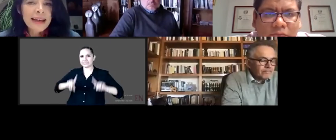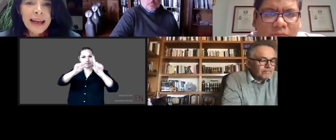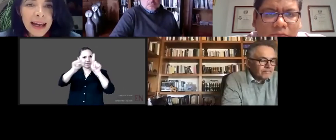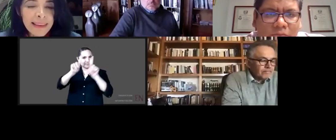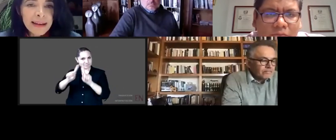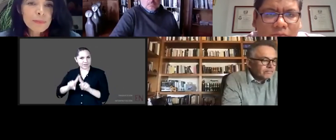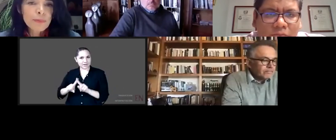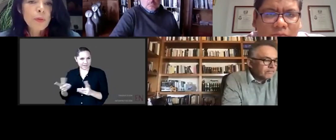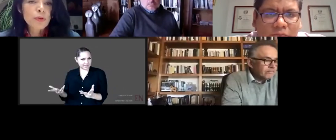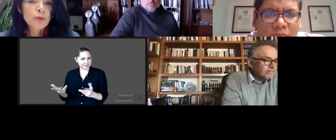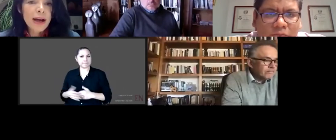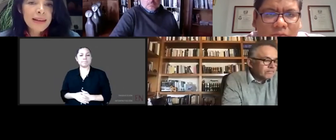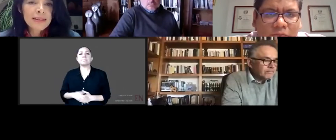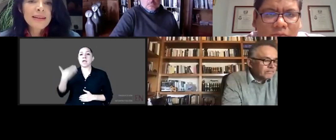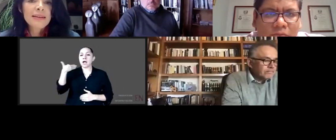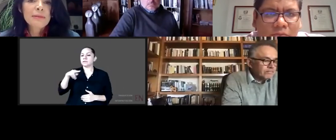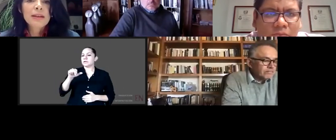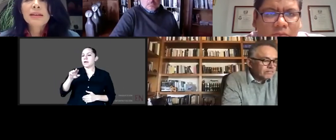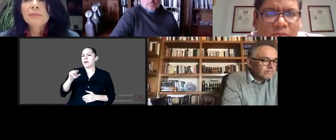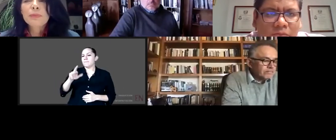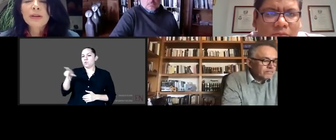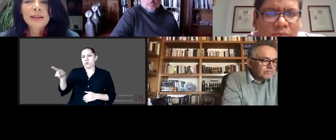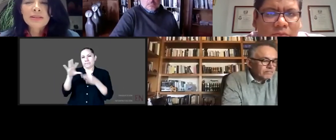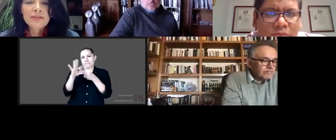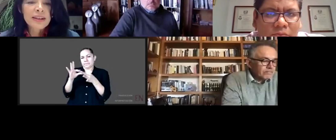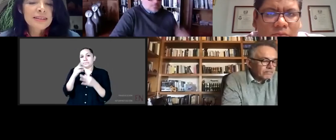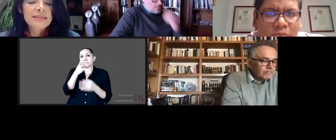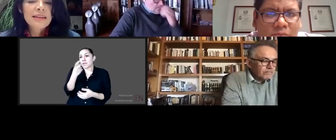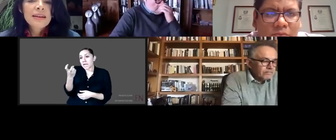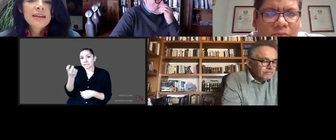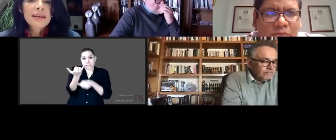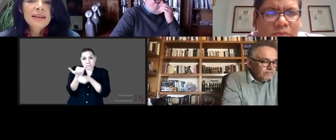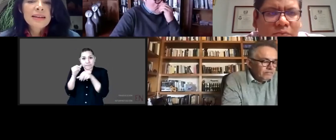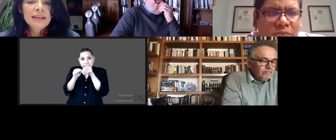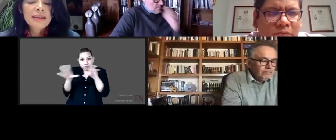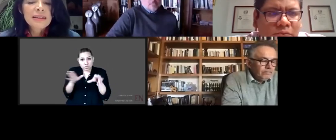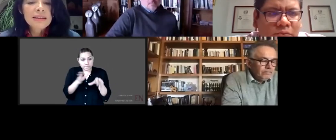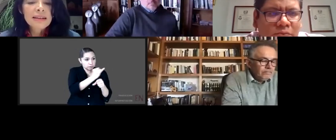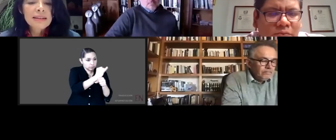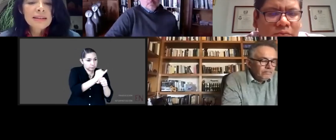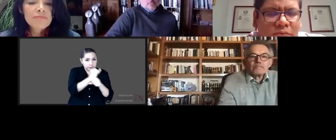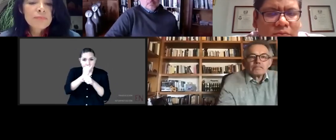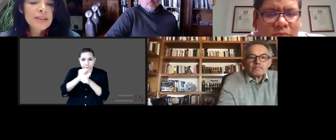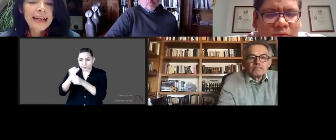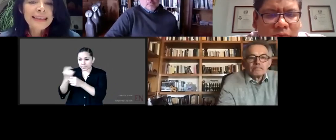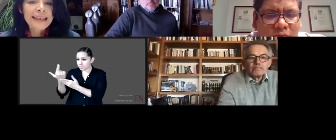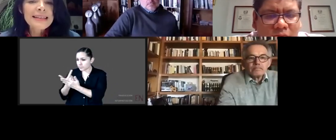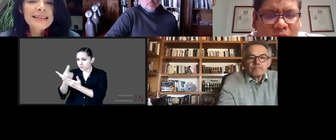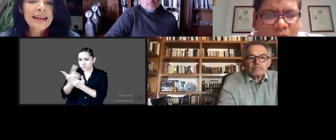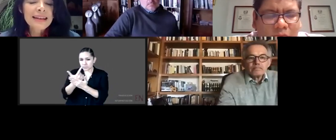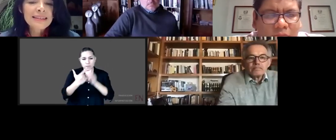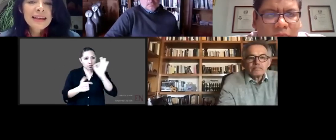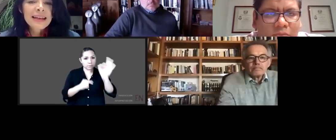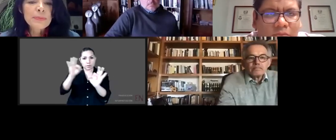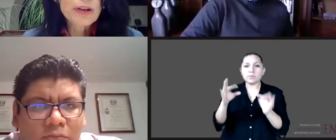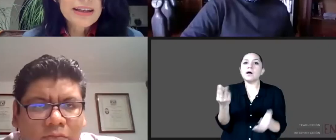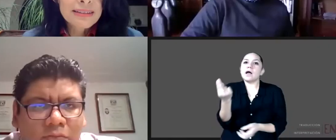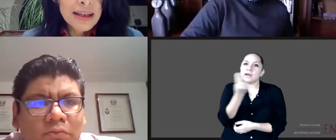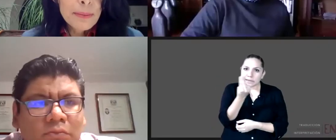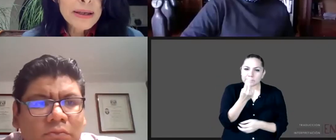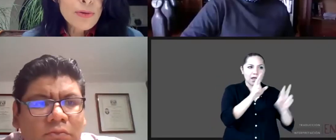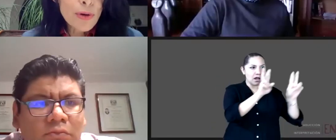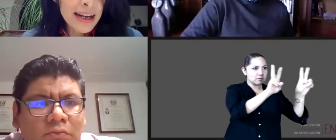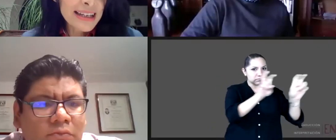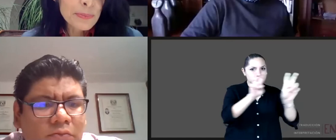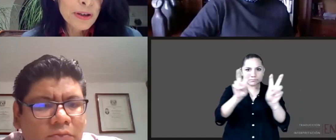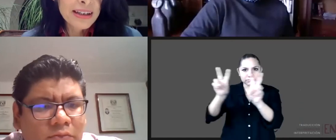desagregada, puntual, en las diferentes características que se pueden